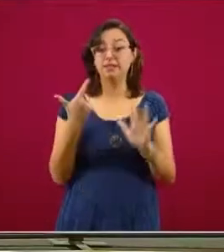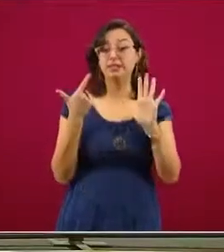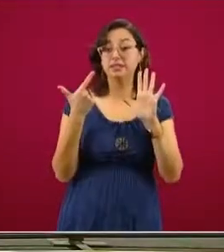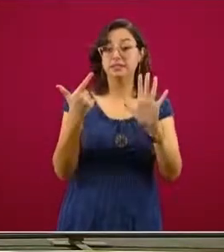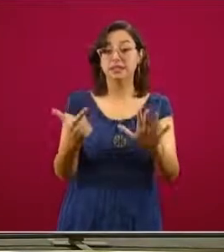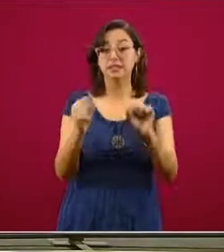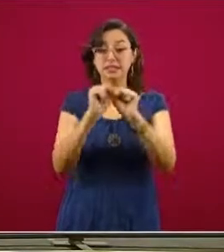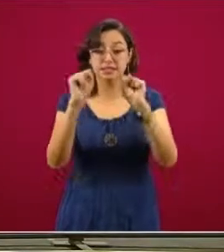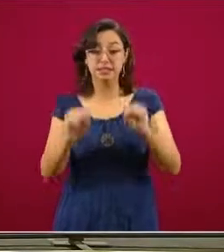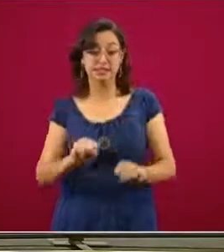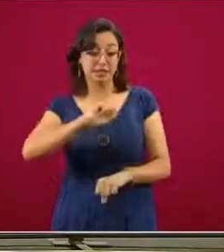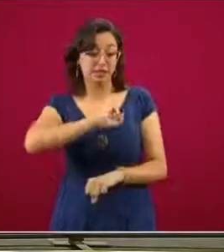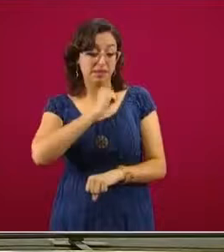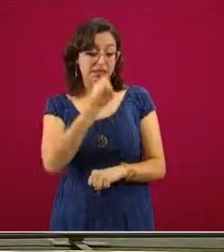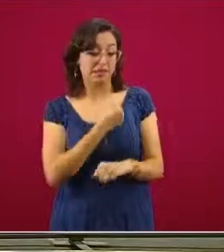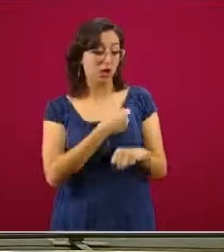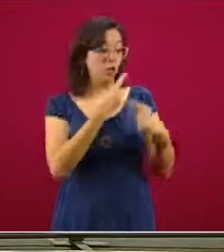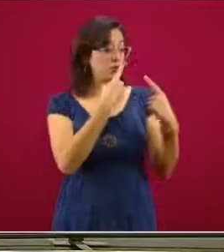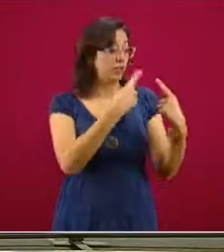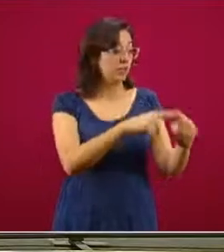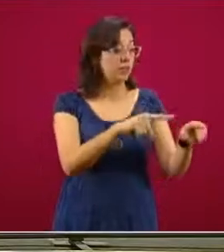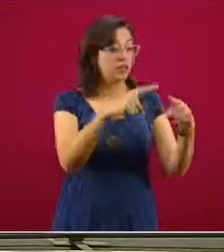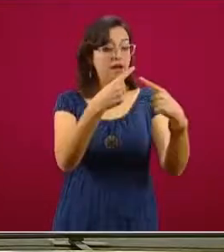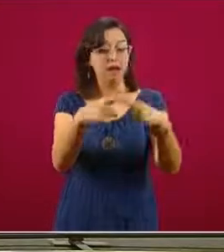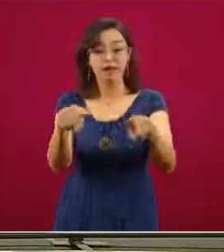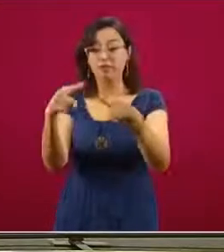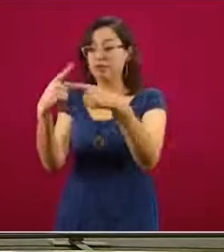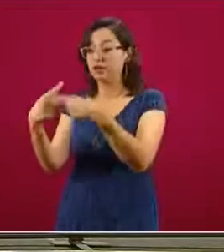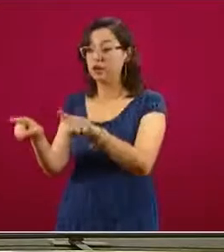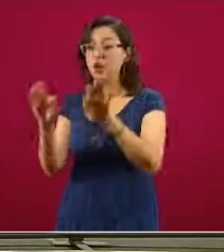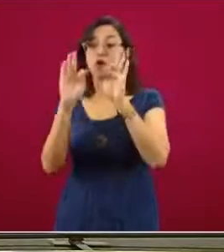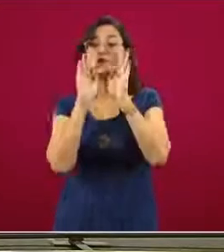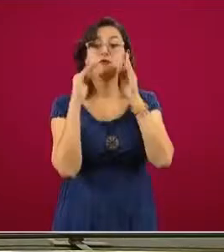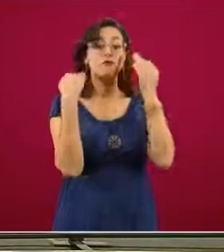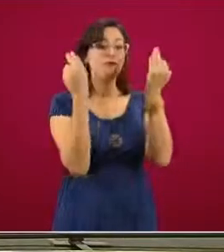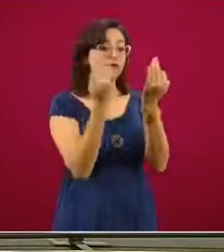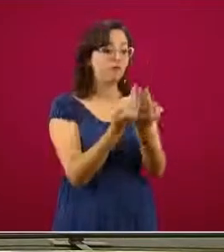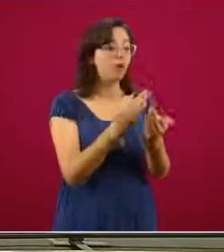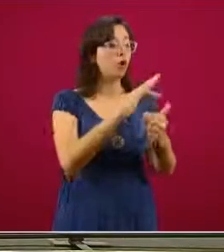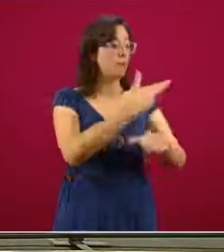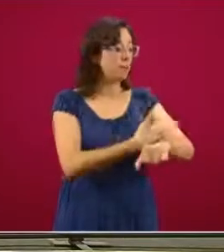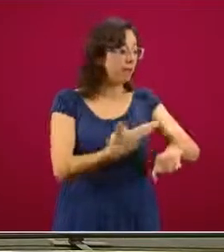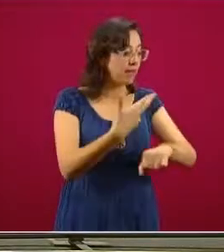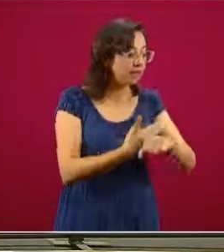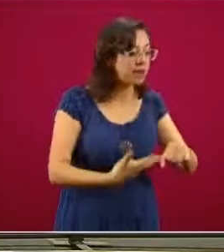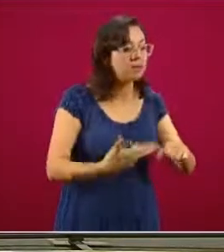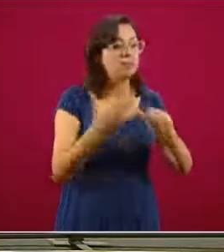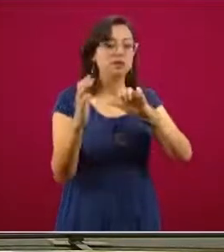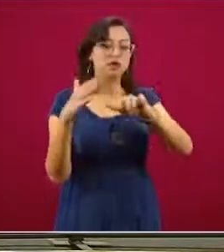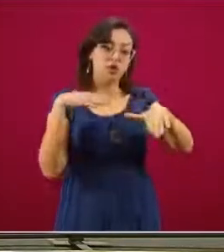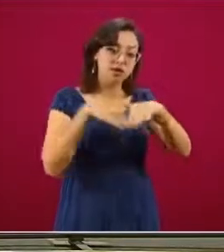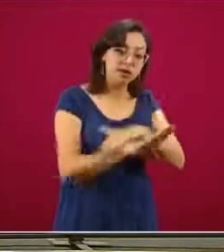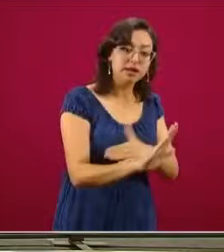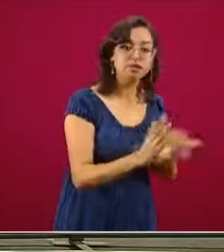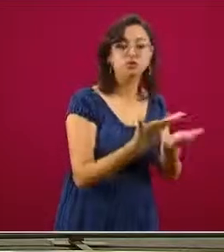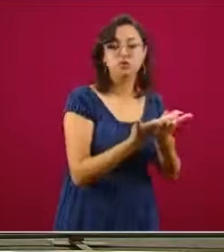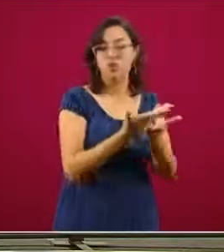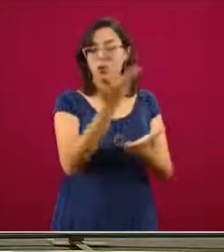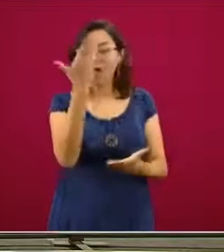salud diferentes, con 7 diferentes modelos de aseguramiento, de ingreso, de alta, de costos,